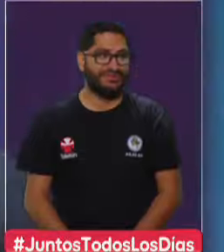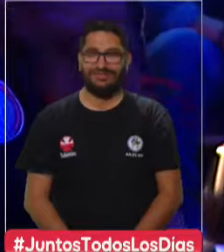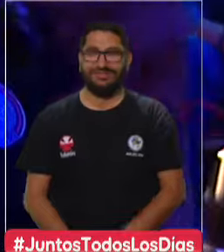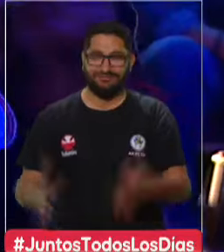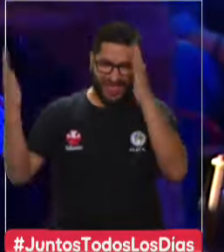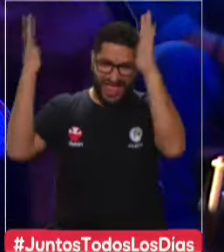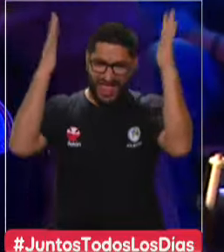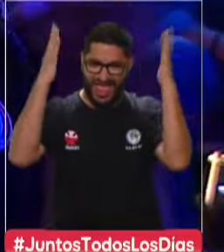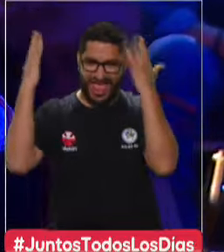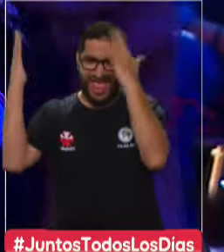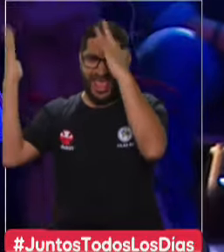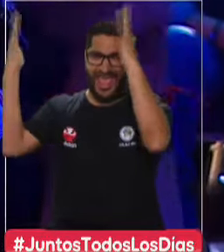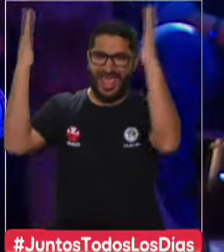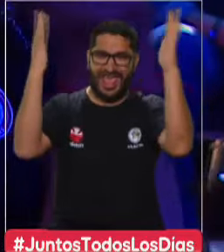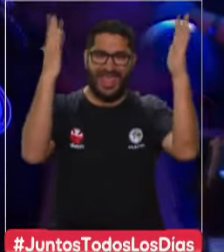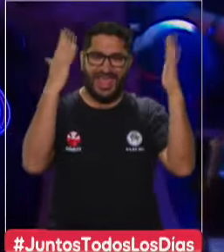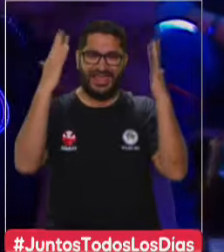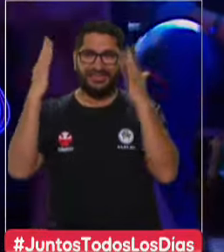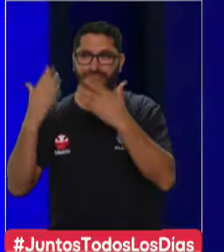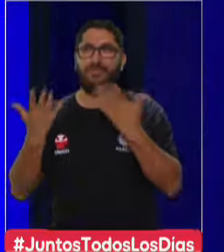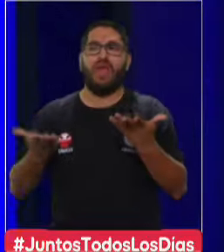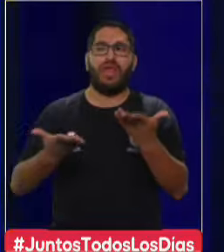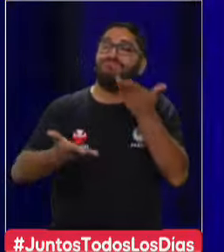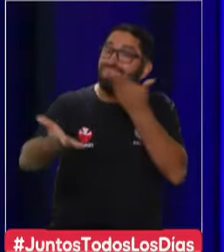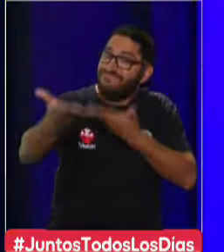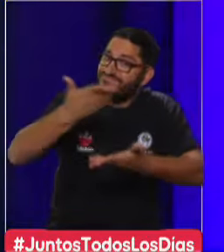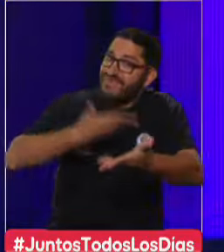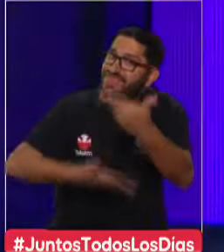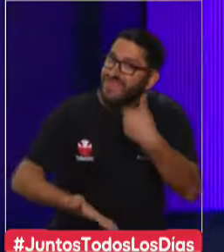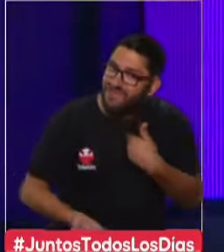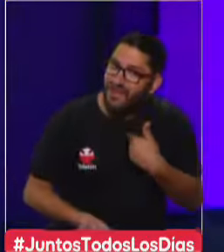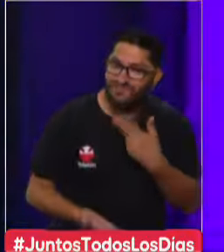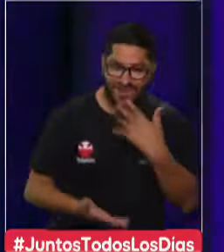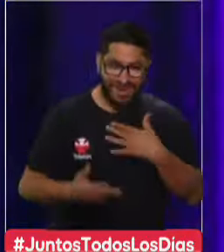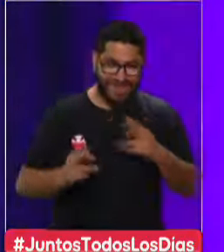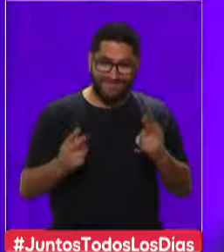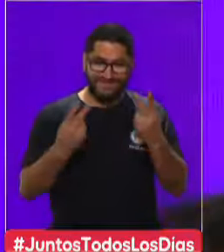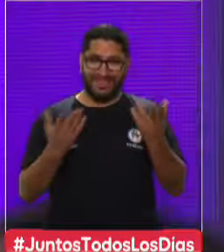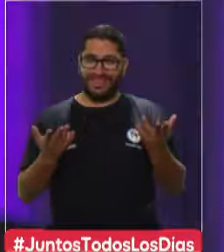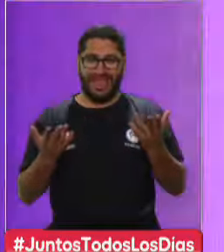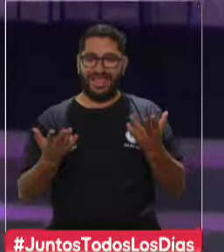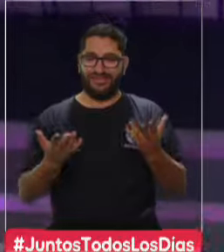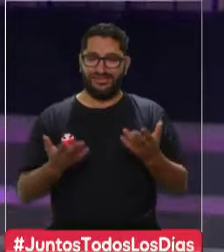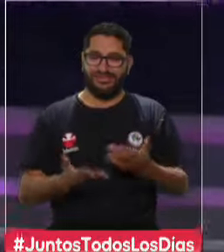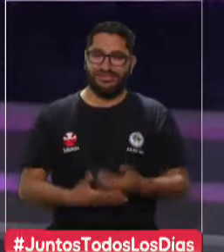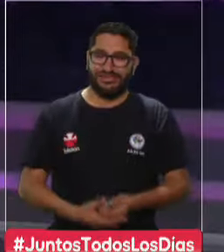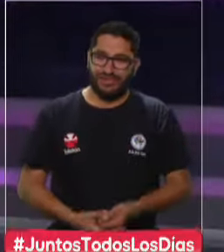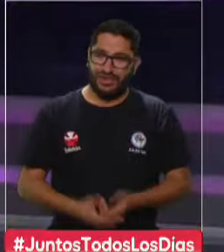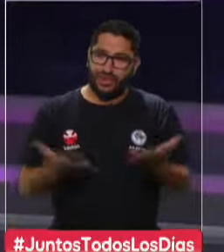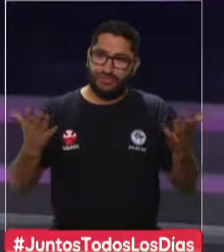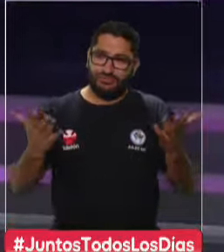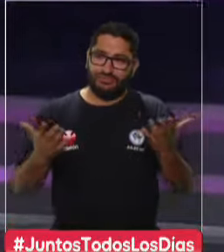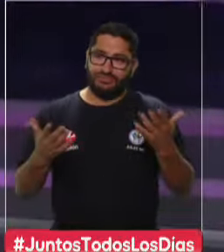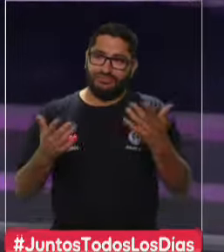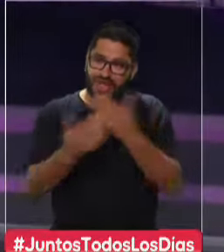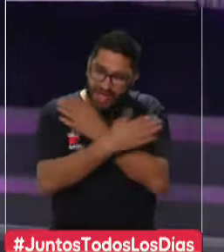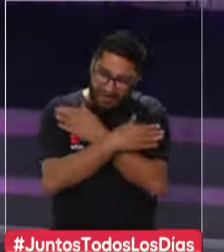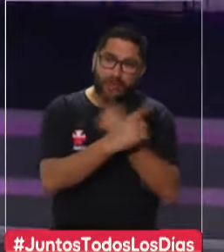Con de vuelta a mano y le tocó y lo hizo. Y aquí está esta historia. Querido, déjame pararme solamente. Yo sé que rompo ahí el protocolo, pero para